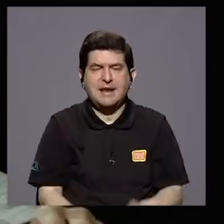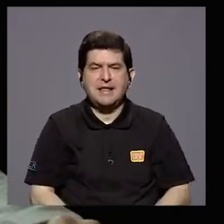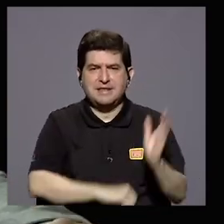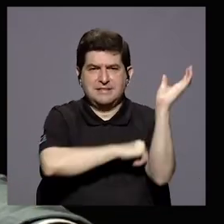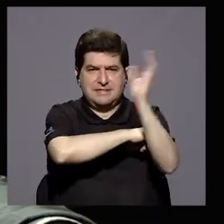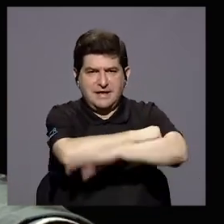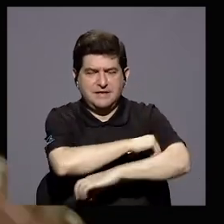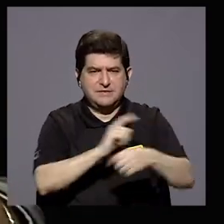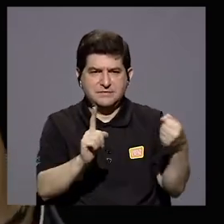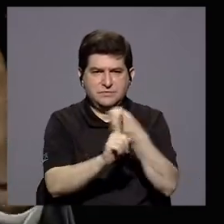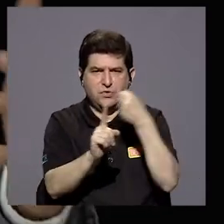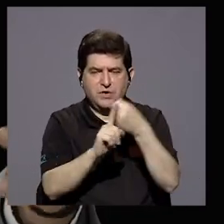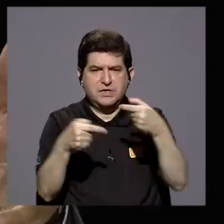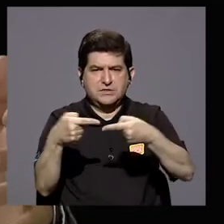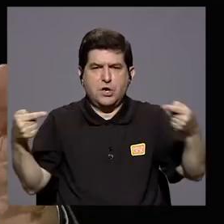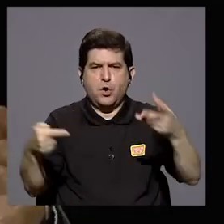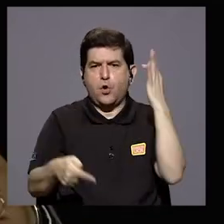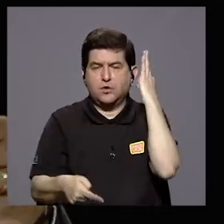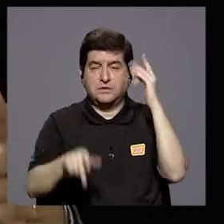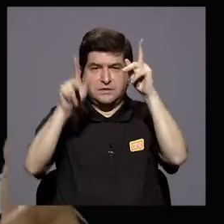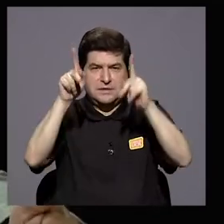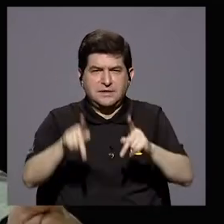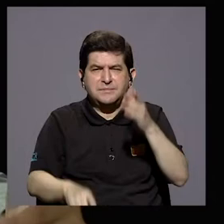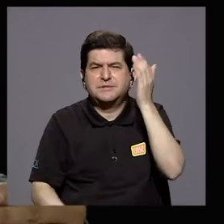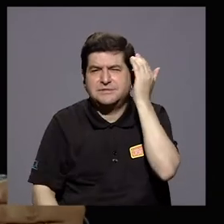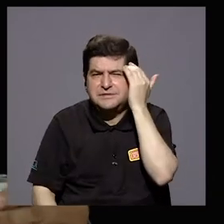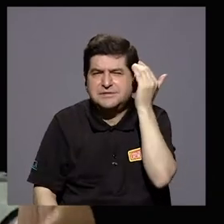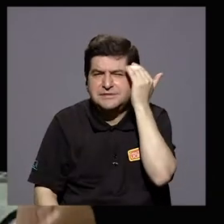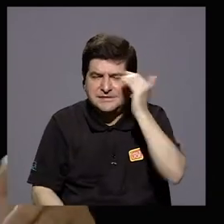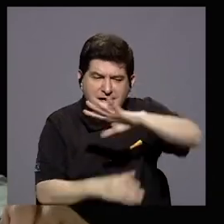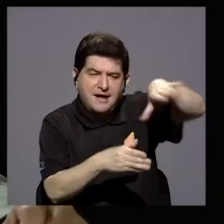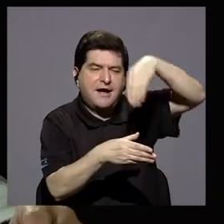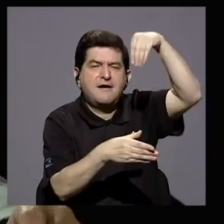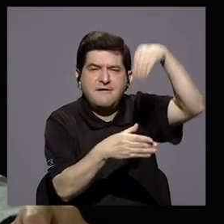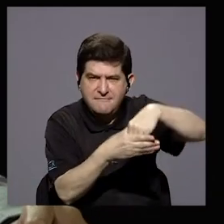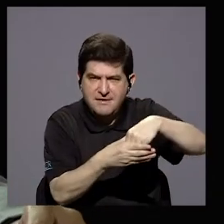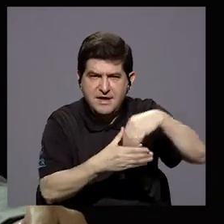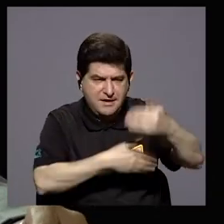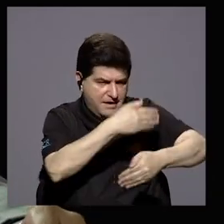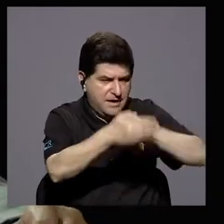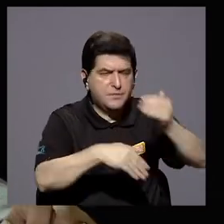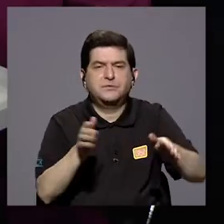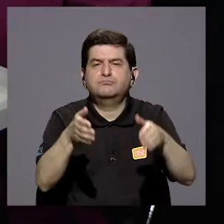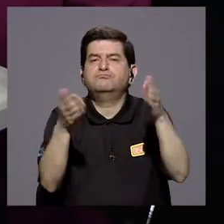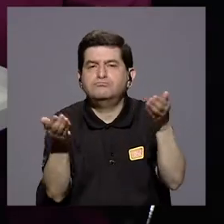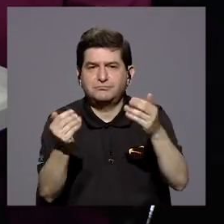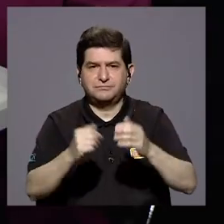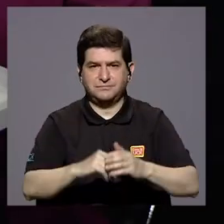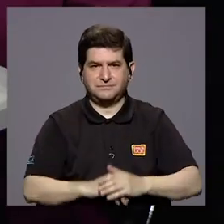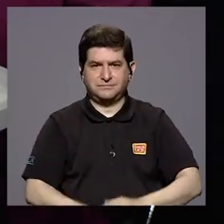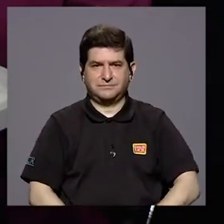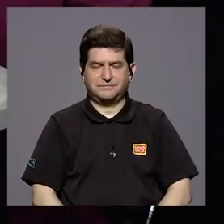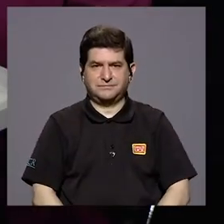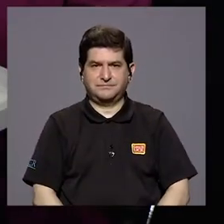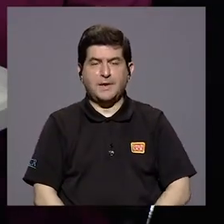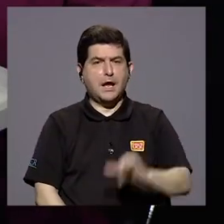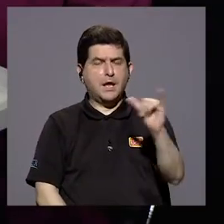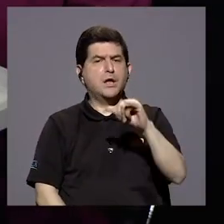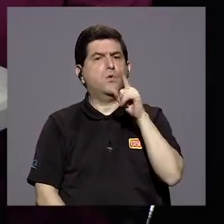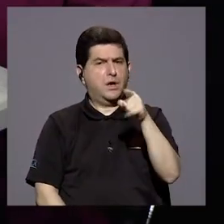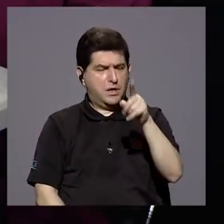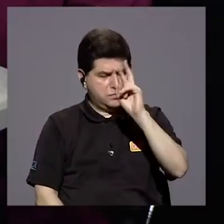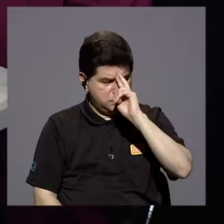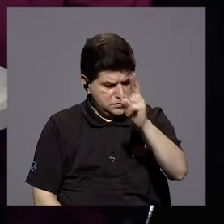de la violencia contra las mujeres, para que la gente un poco entienda en contexto cómo es que se está dando esto. También le reconozco